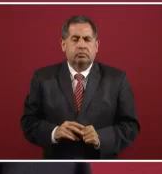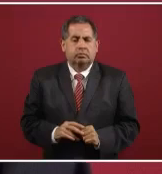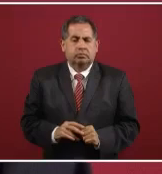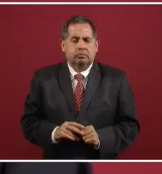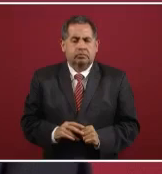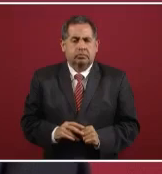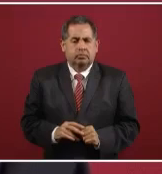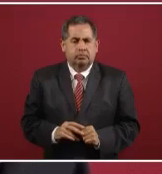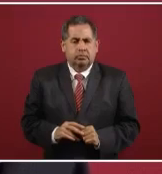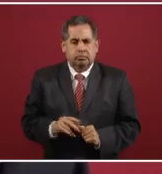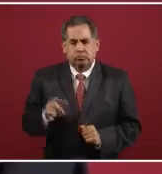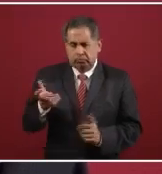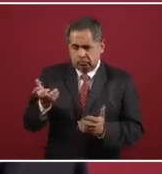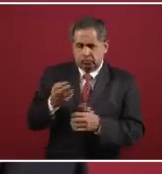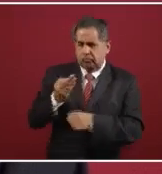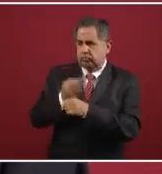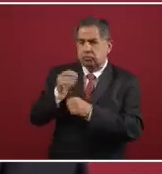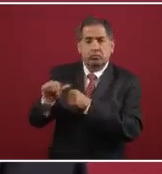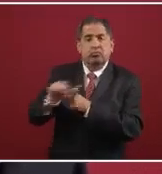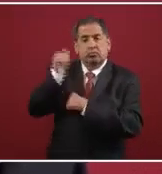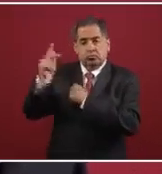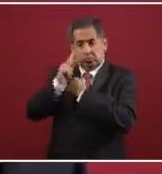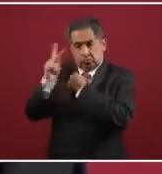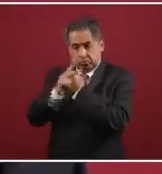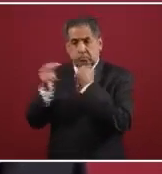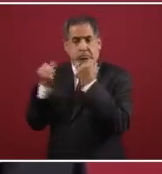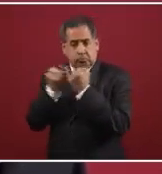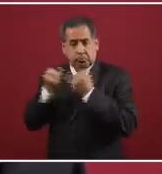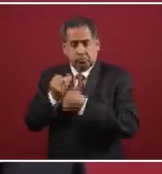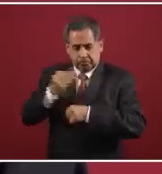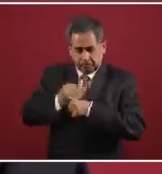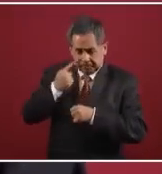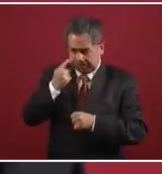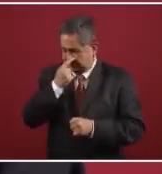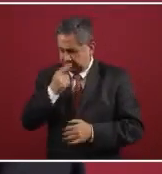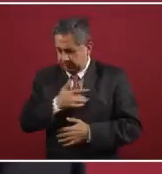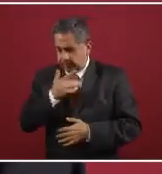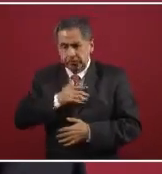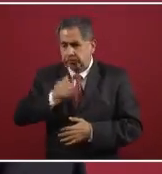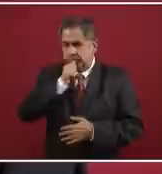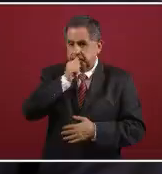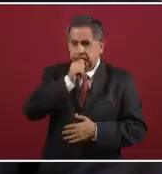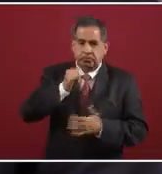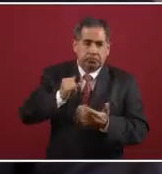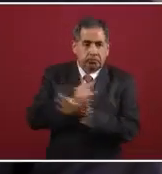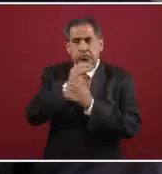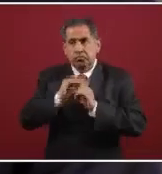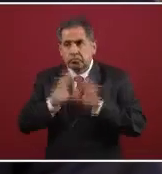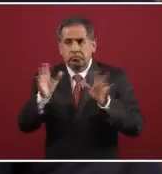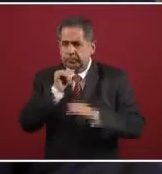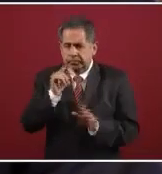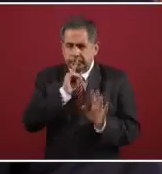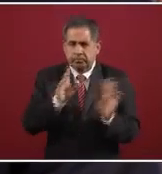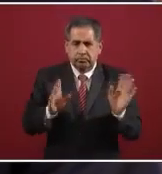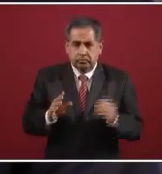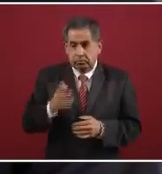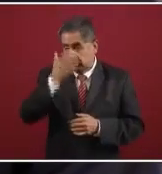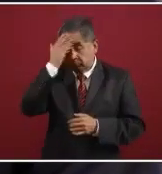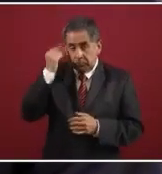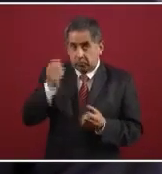Así lo están haciendo otros países, no han resuelto, no sé